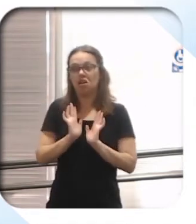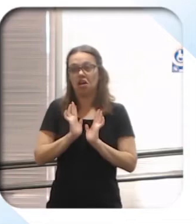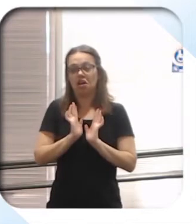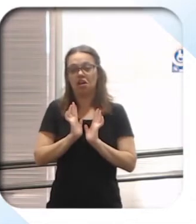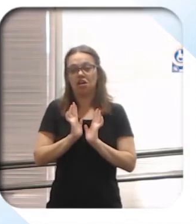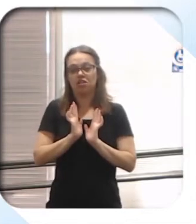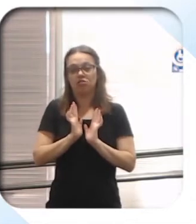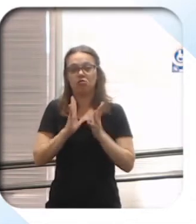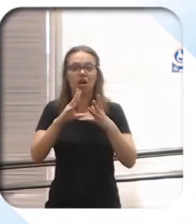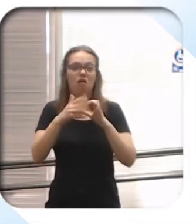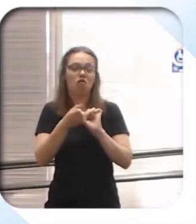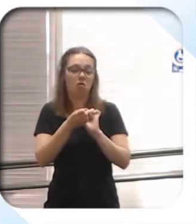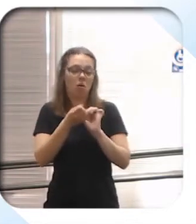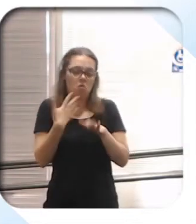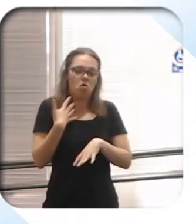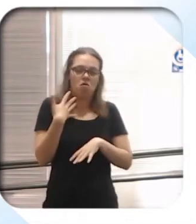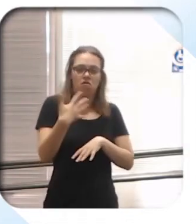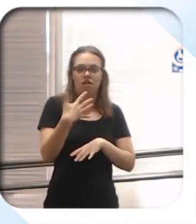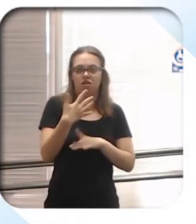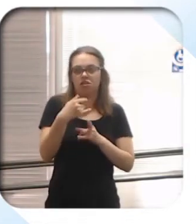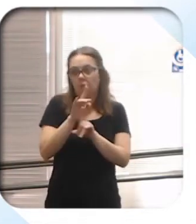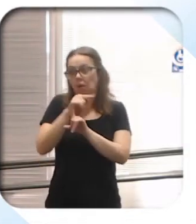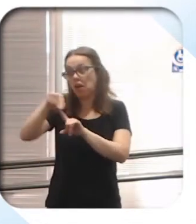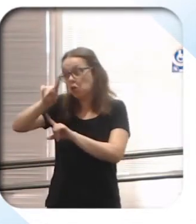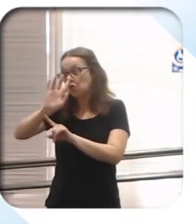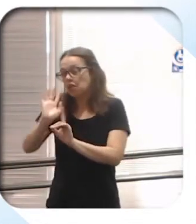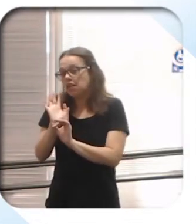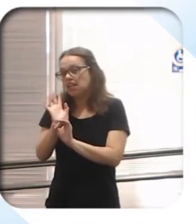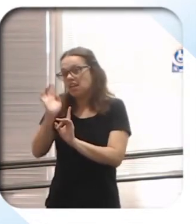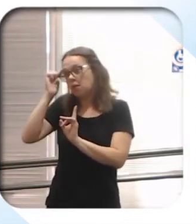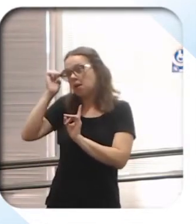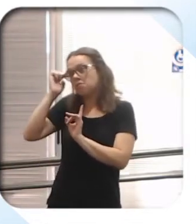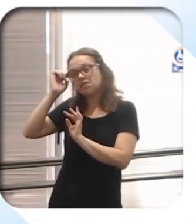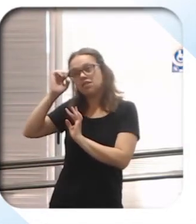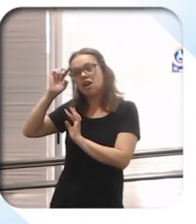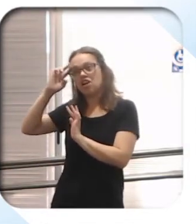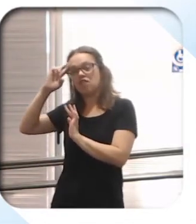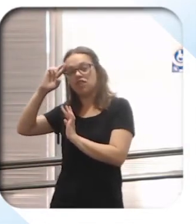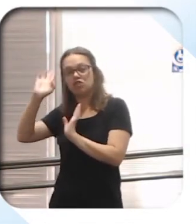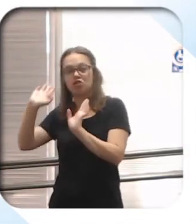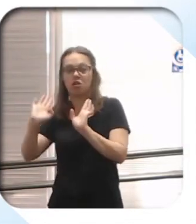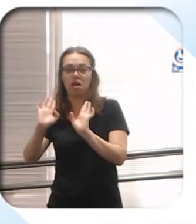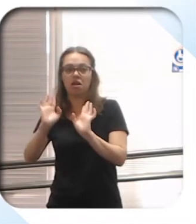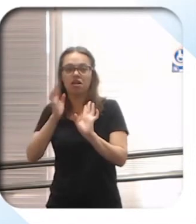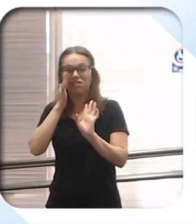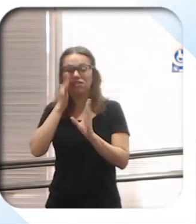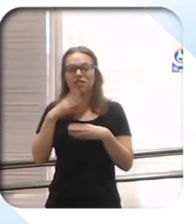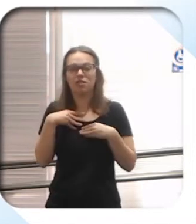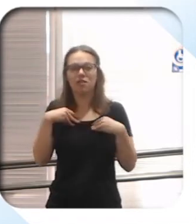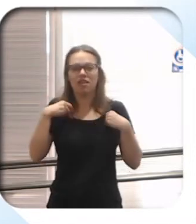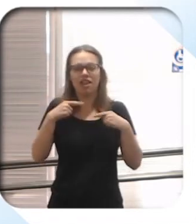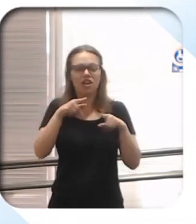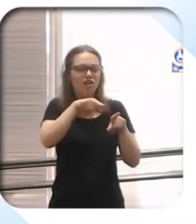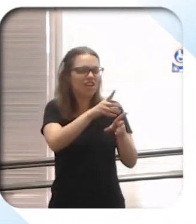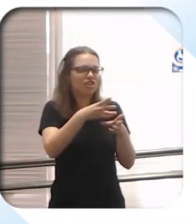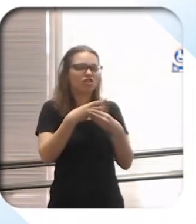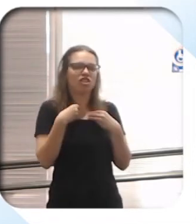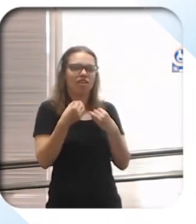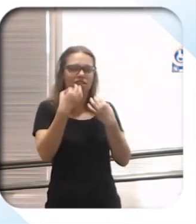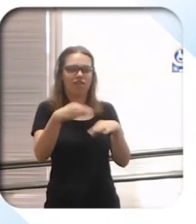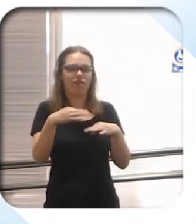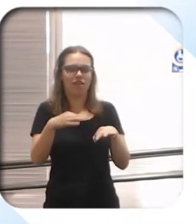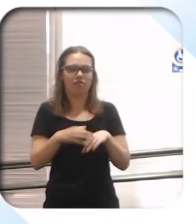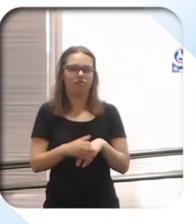es un testimonio de ellos muy valioso que quizá les sirva para pensar y les sirva para sensibilizarse frente a lo que ellos sienten de verdad,